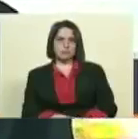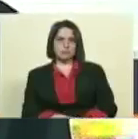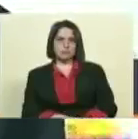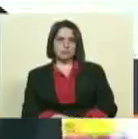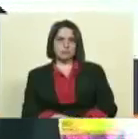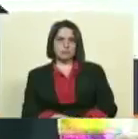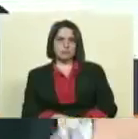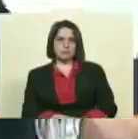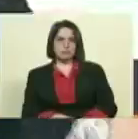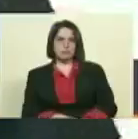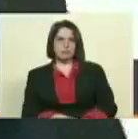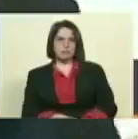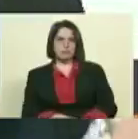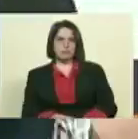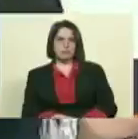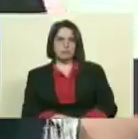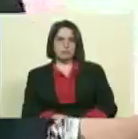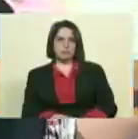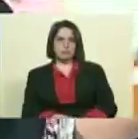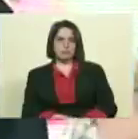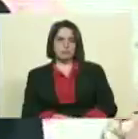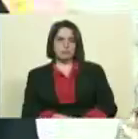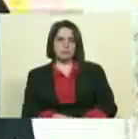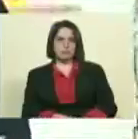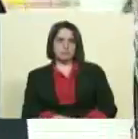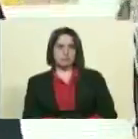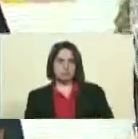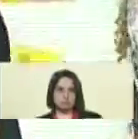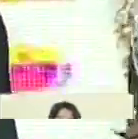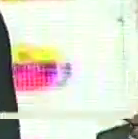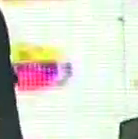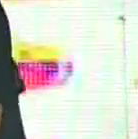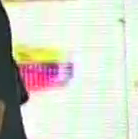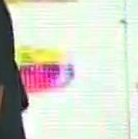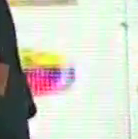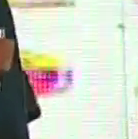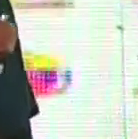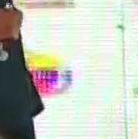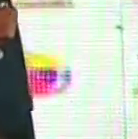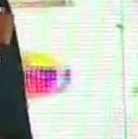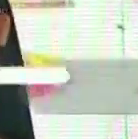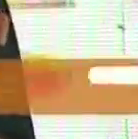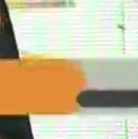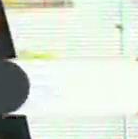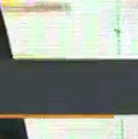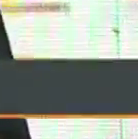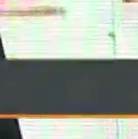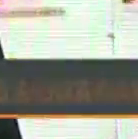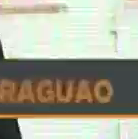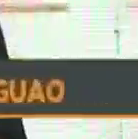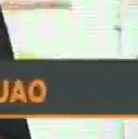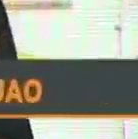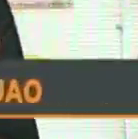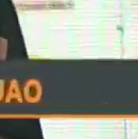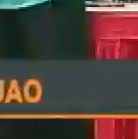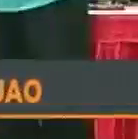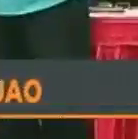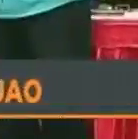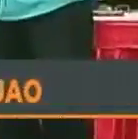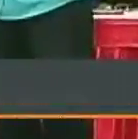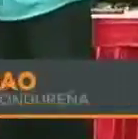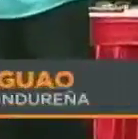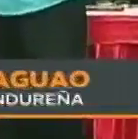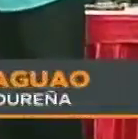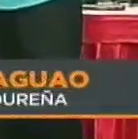ir a bombardear a los niños del Vietnam. No, no. No